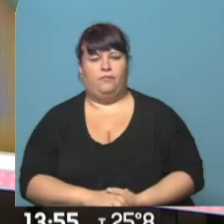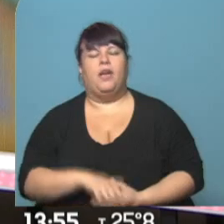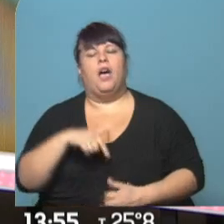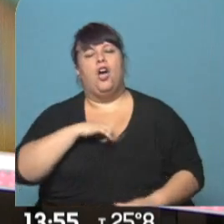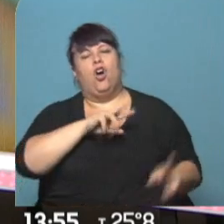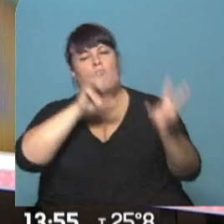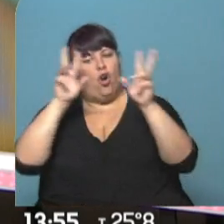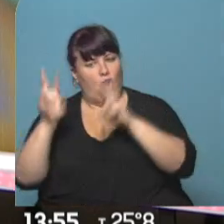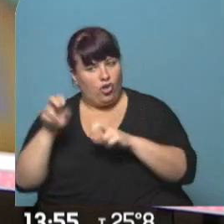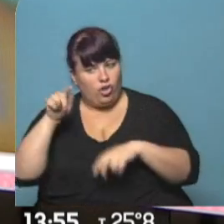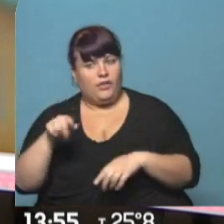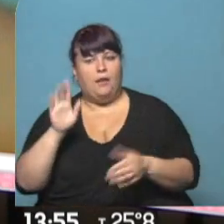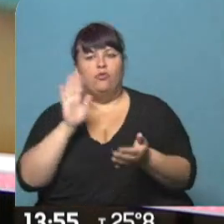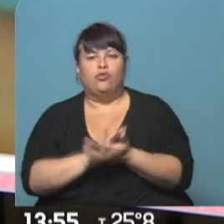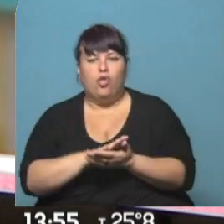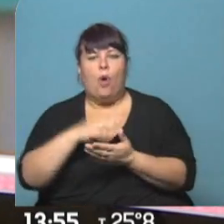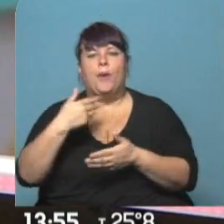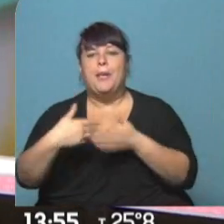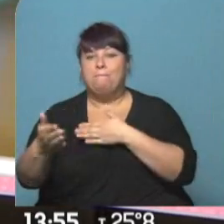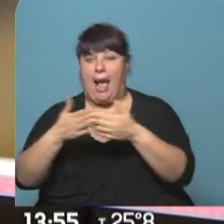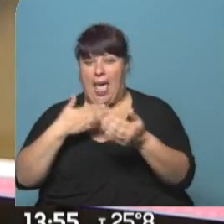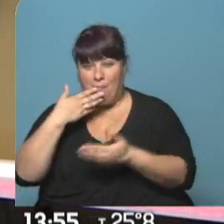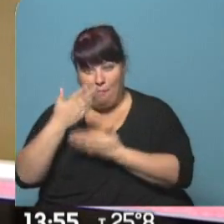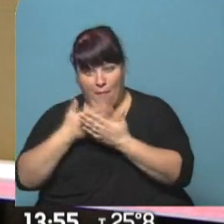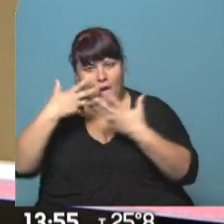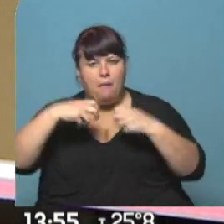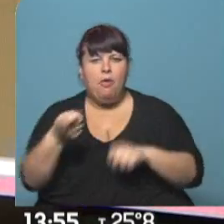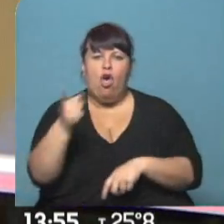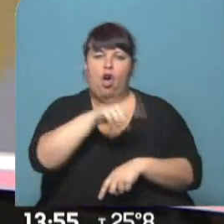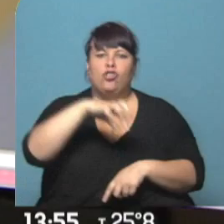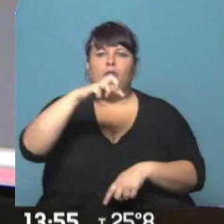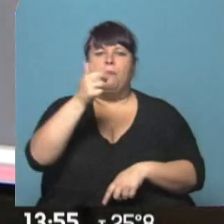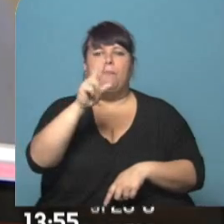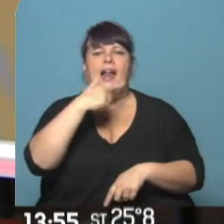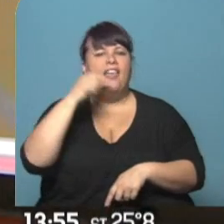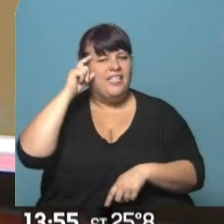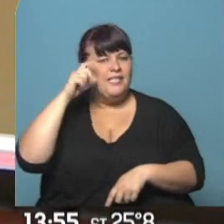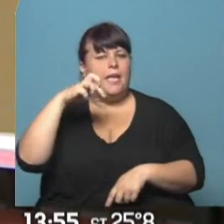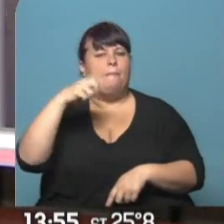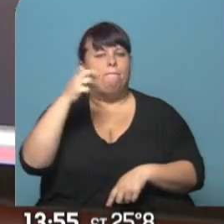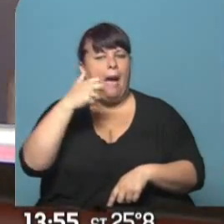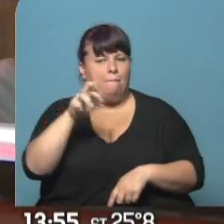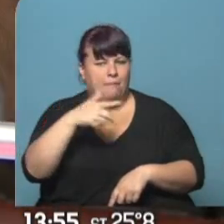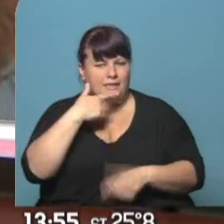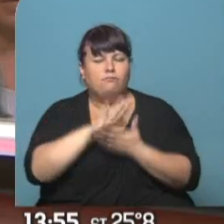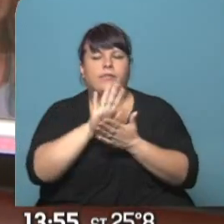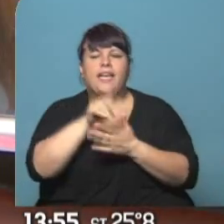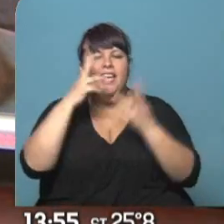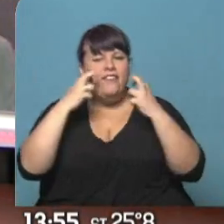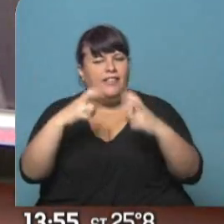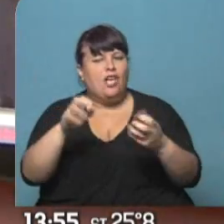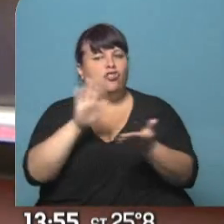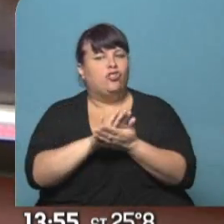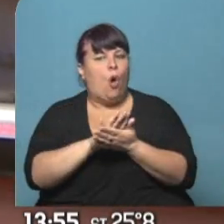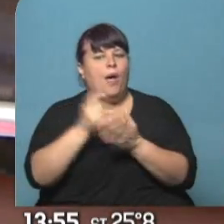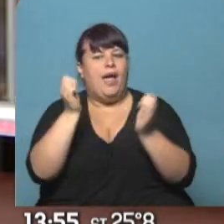vamos a cambiar de tema y luego de los panamá papers aparecen paradise papers esta investigación que tiene que ver